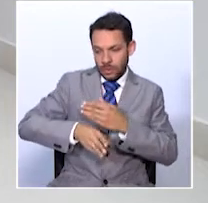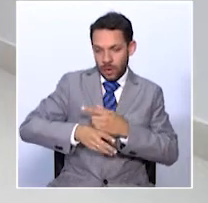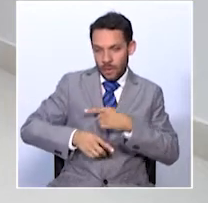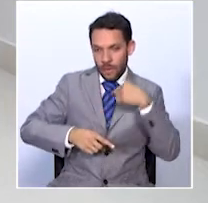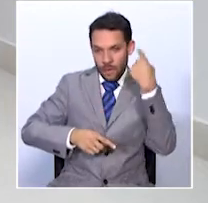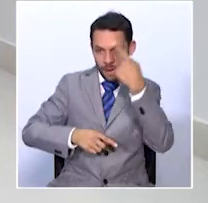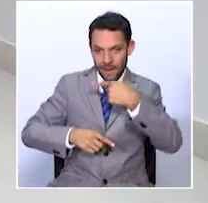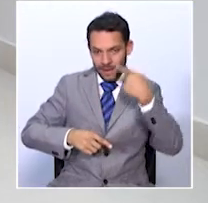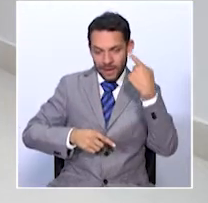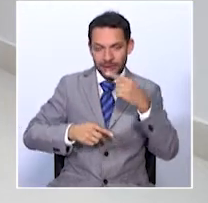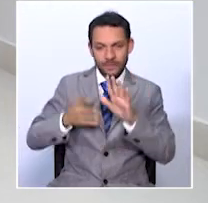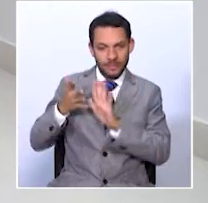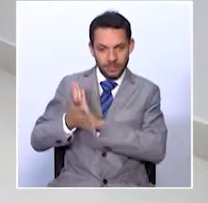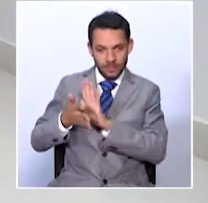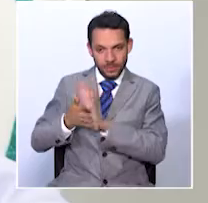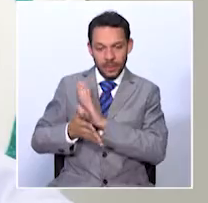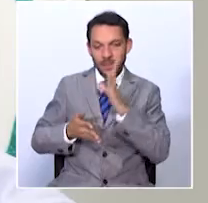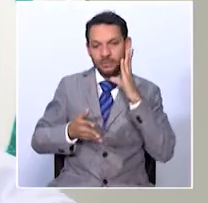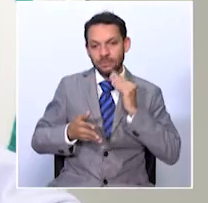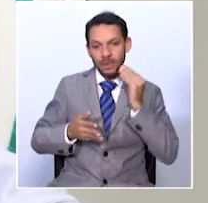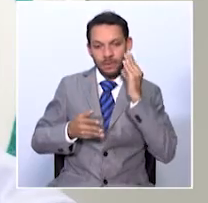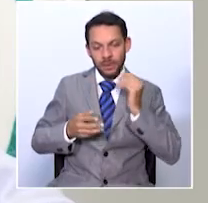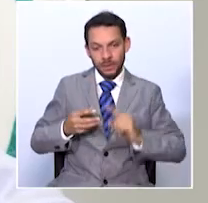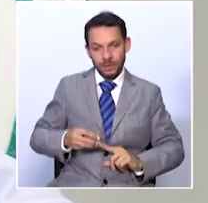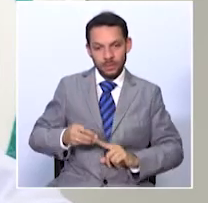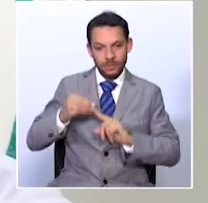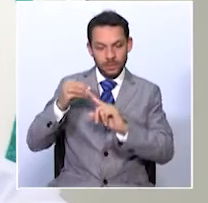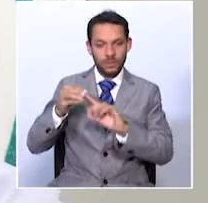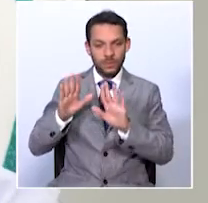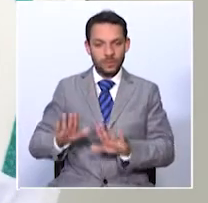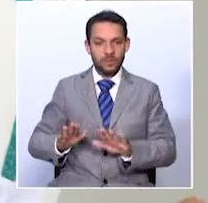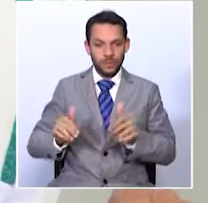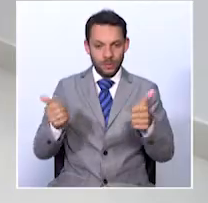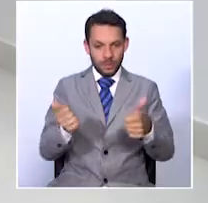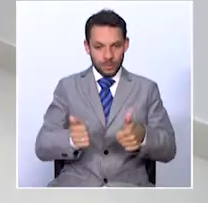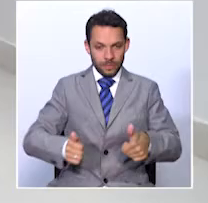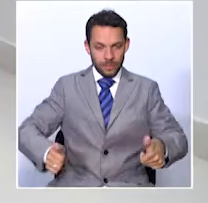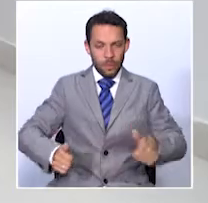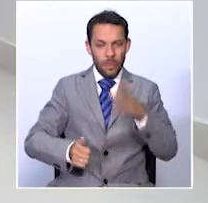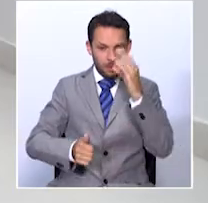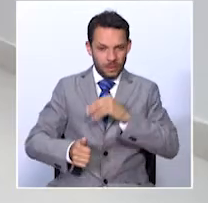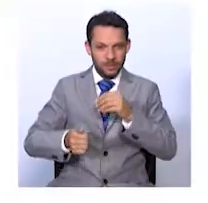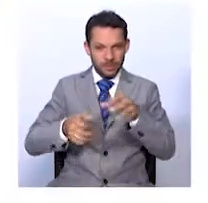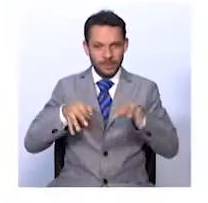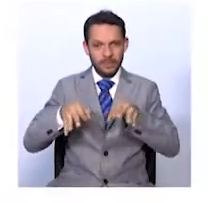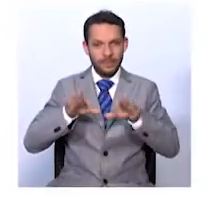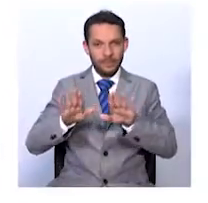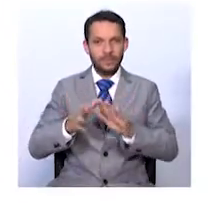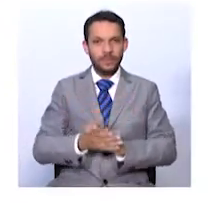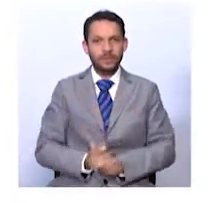que nos ofrece esta especialidad tan linda de la medicina que es la cirugía plástica. Ya regresamos.